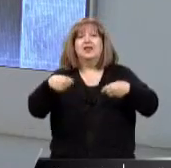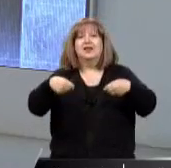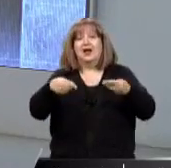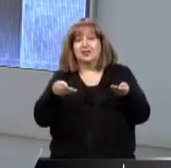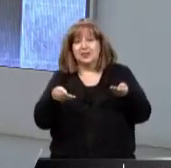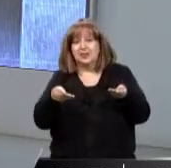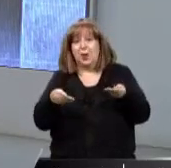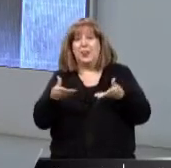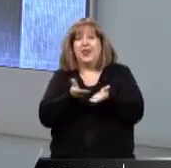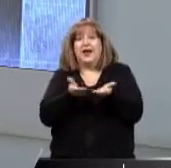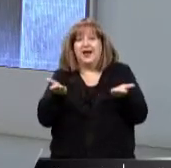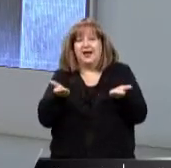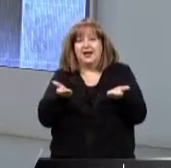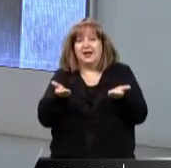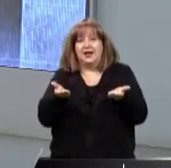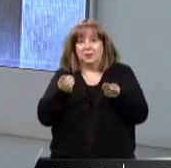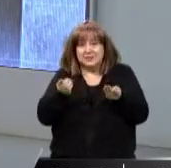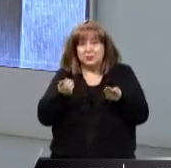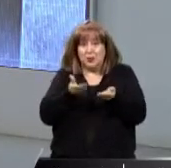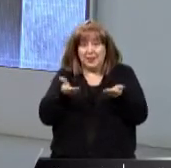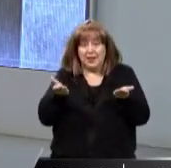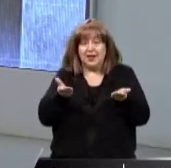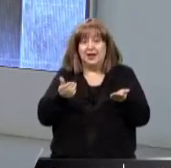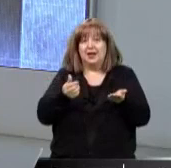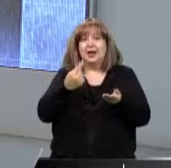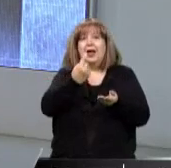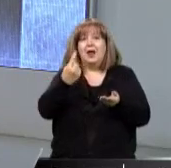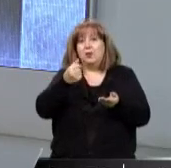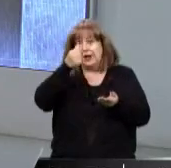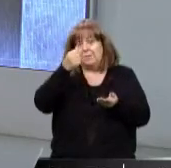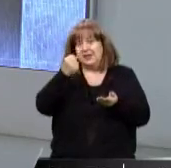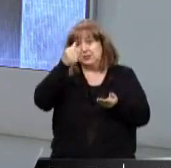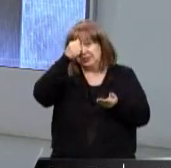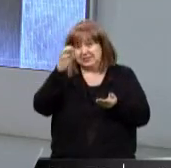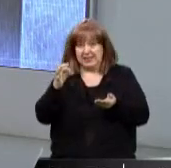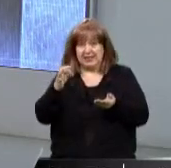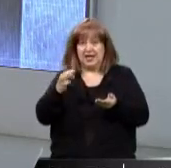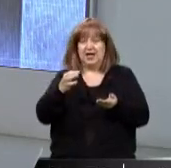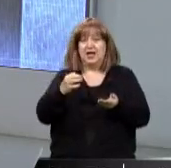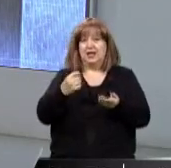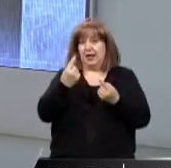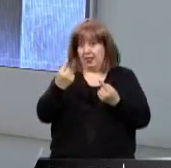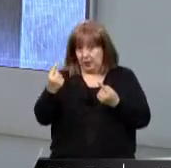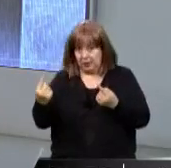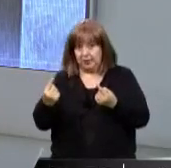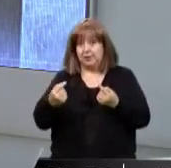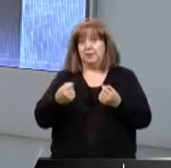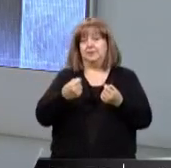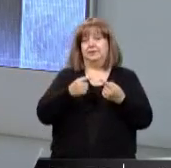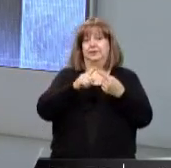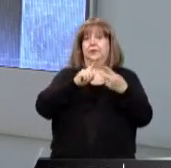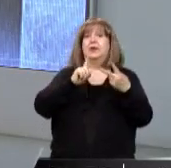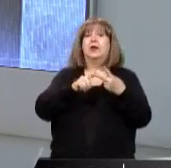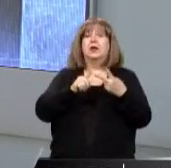docenas de facturas, 60 pesos cada una. O sea, cada bandejita 60 pesos, para darle algunos